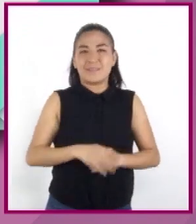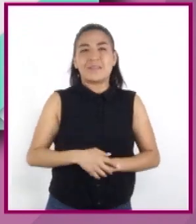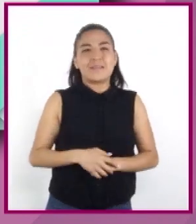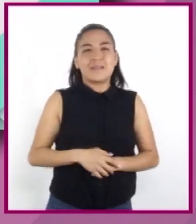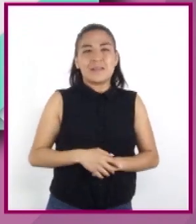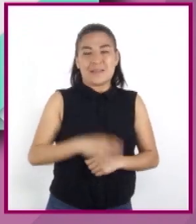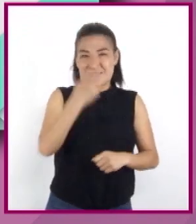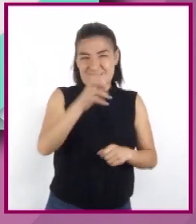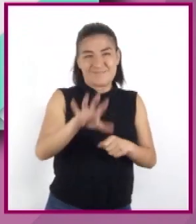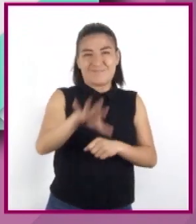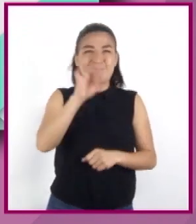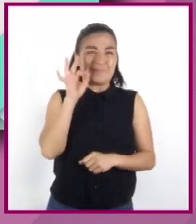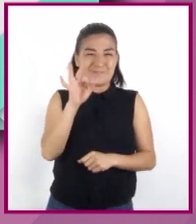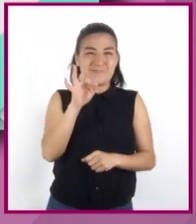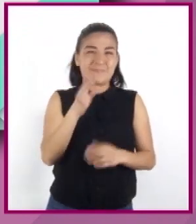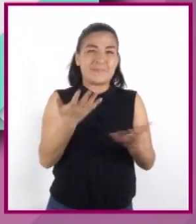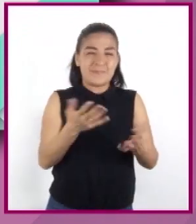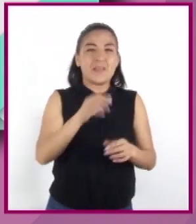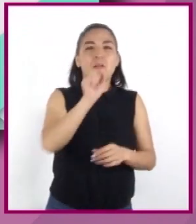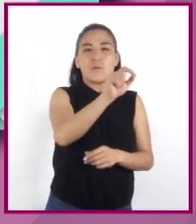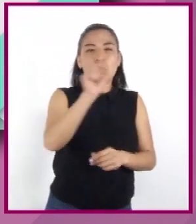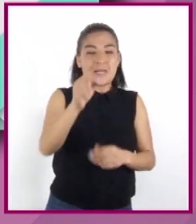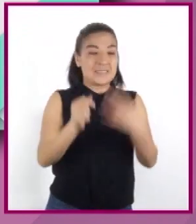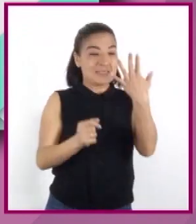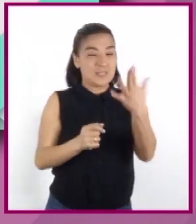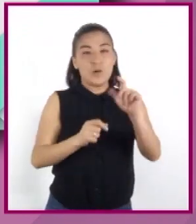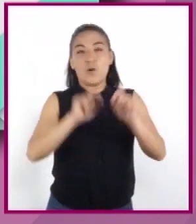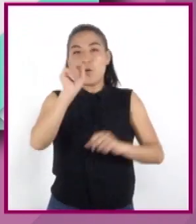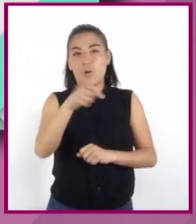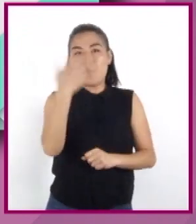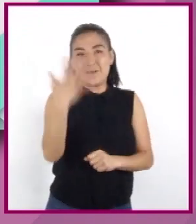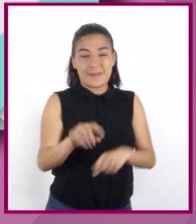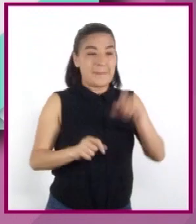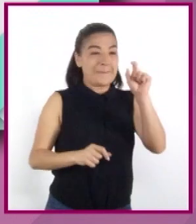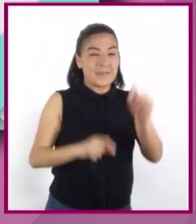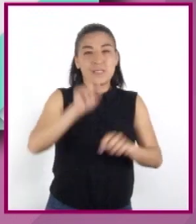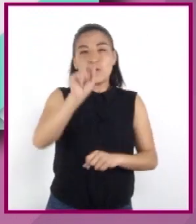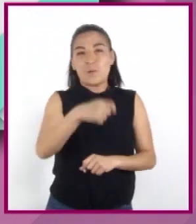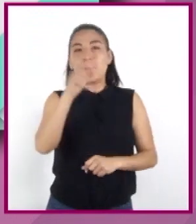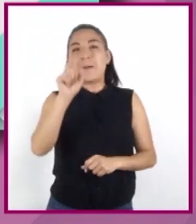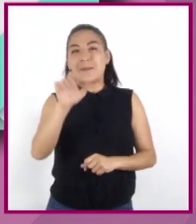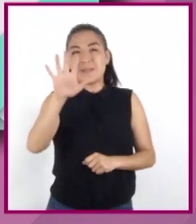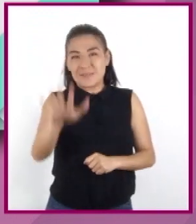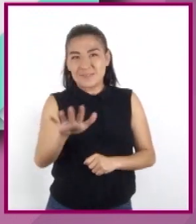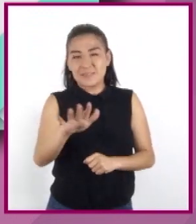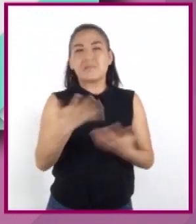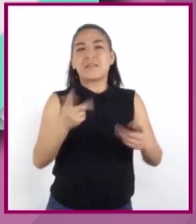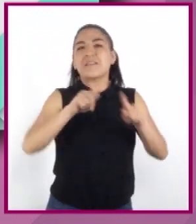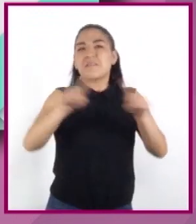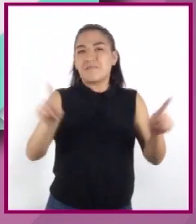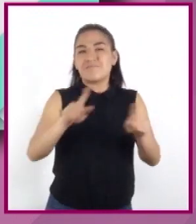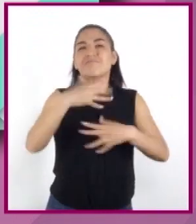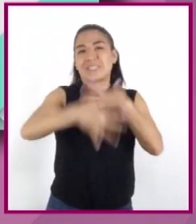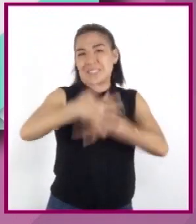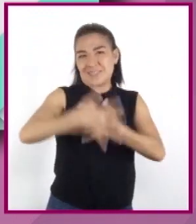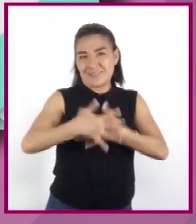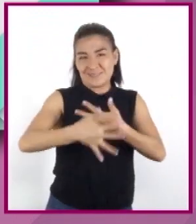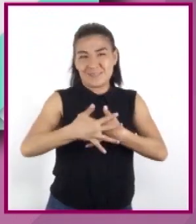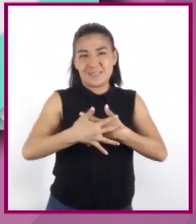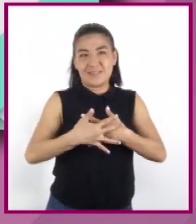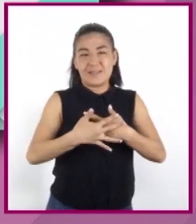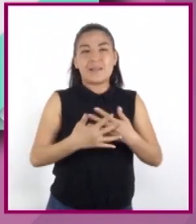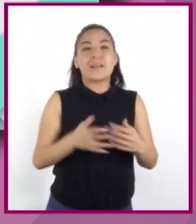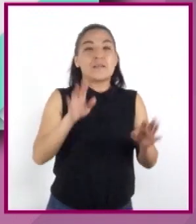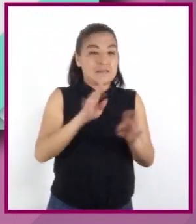si elegimos las coordenadas 5,10 y 20,25, la diferencia es de 15, tanto